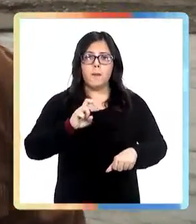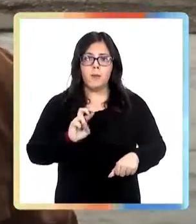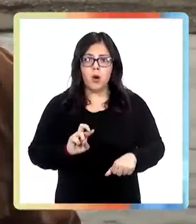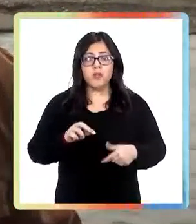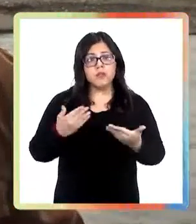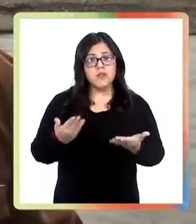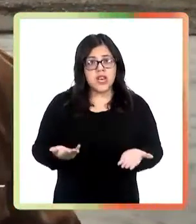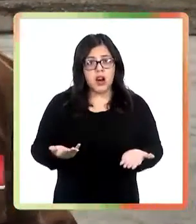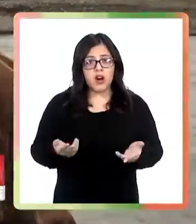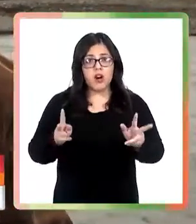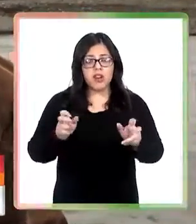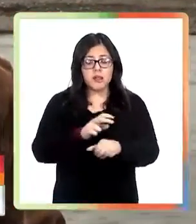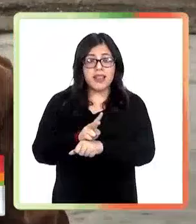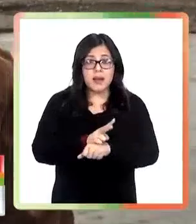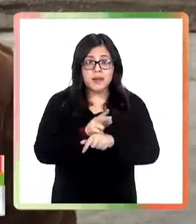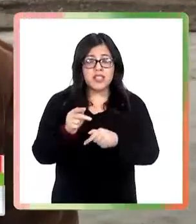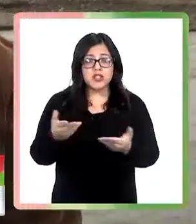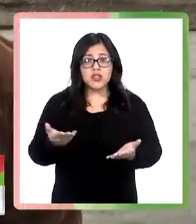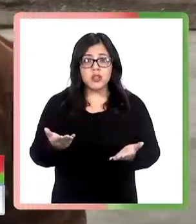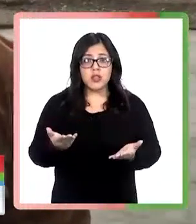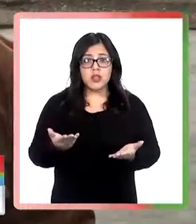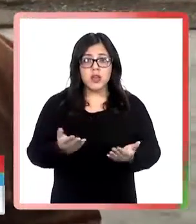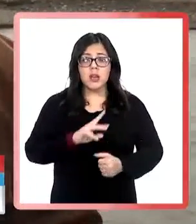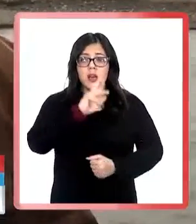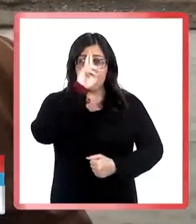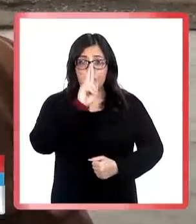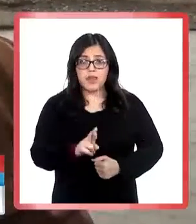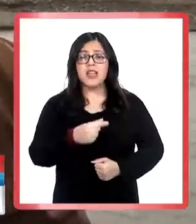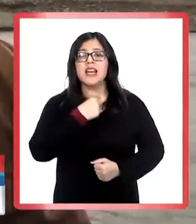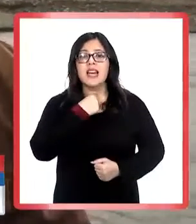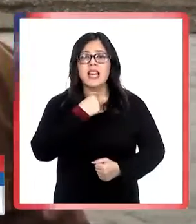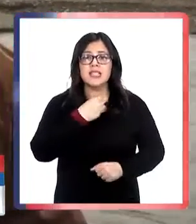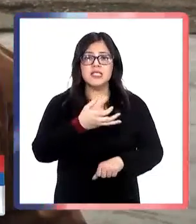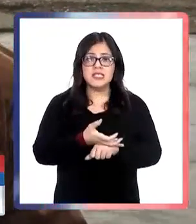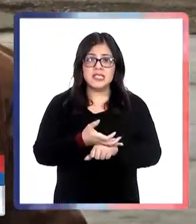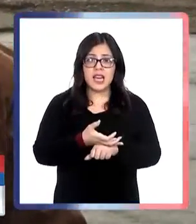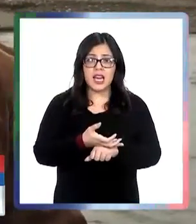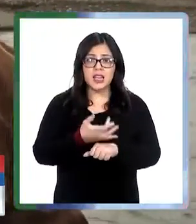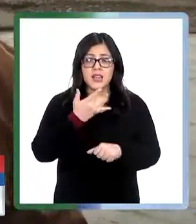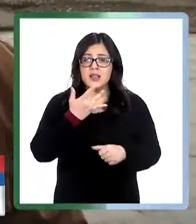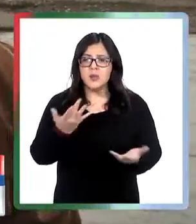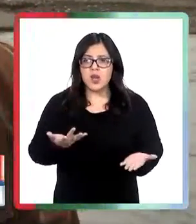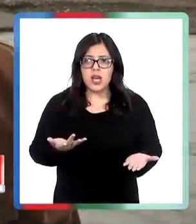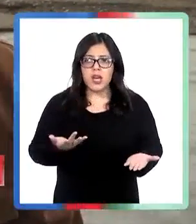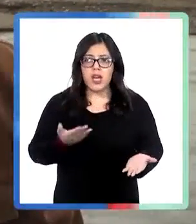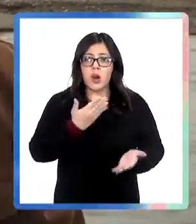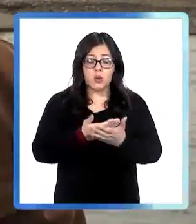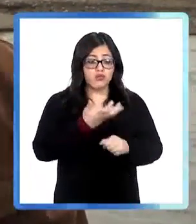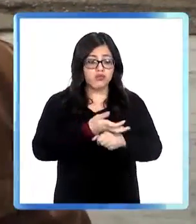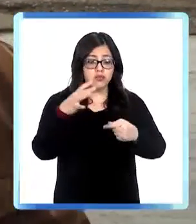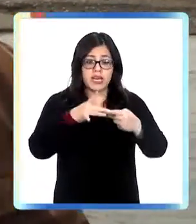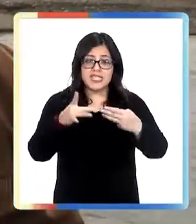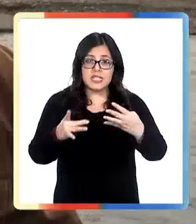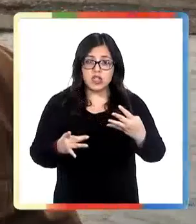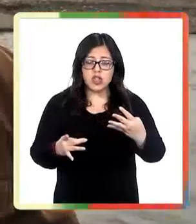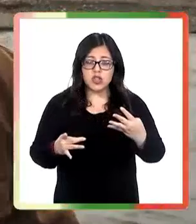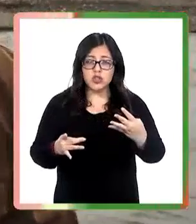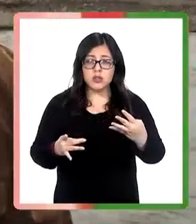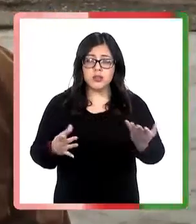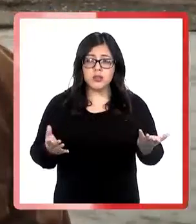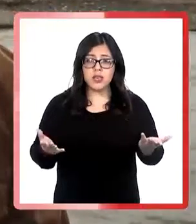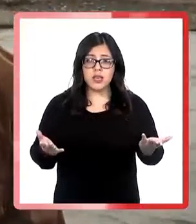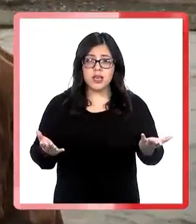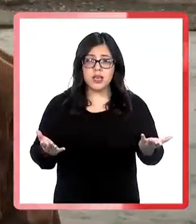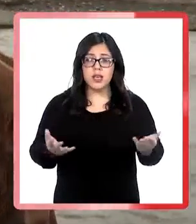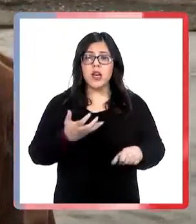lo que queda por parte de la administración es respetar las garantías que existen, porque cada vez que se hace una licitación